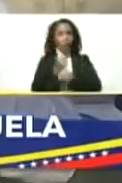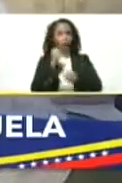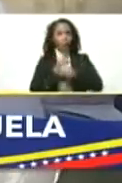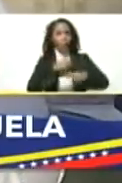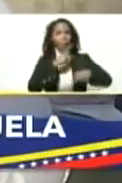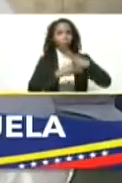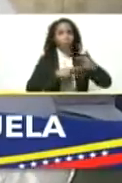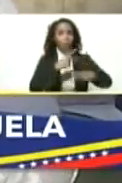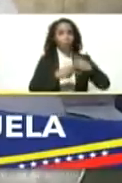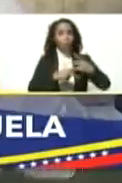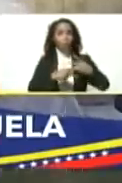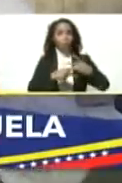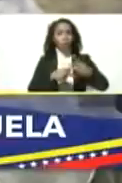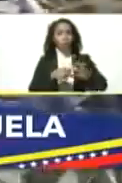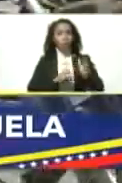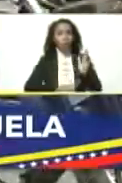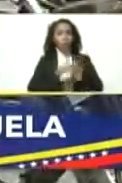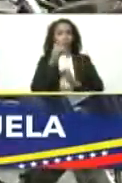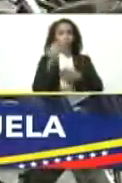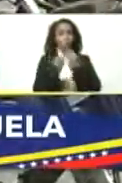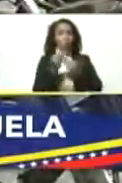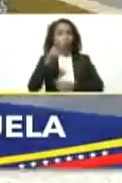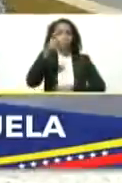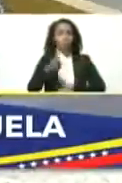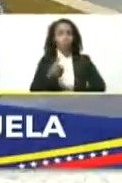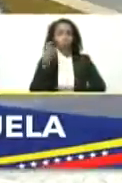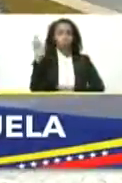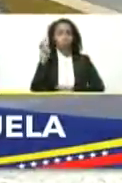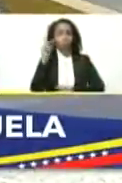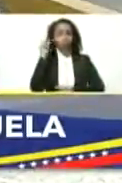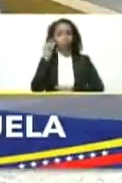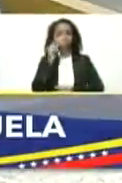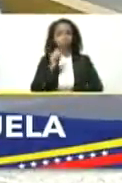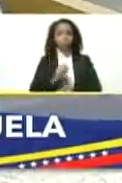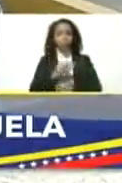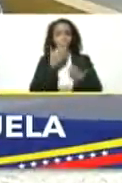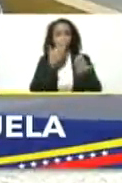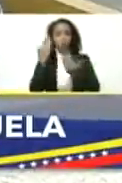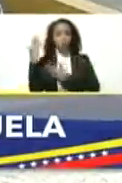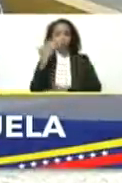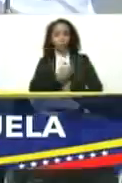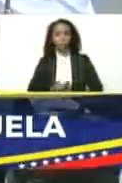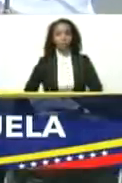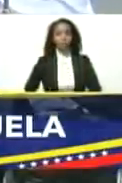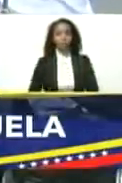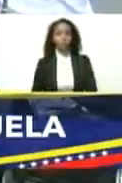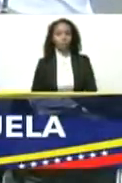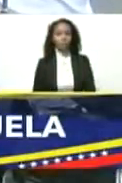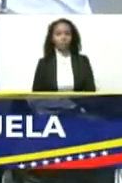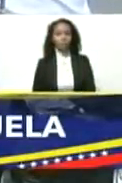produciendo y desarrollándose como mexicano. Adelante, presidente.